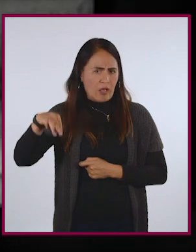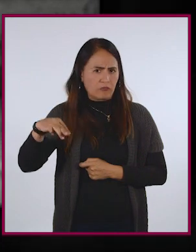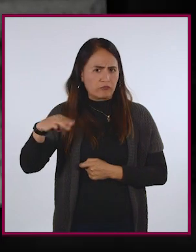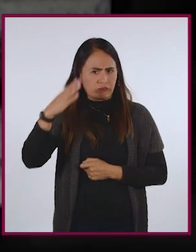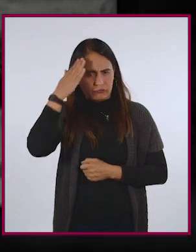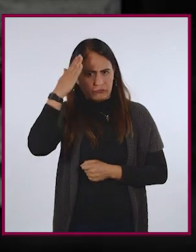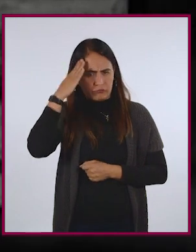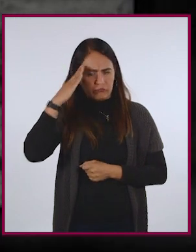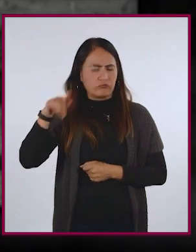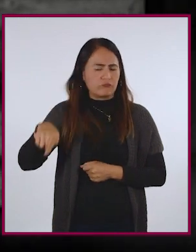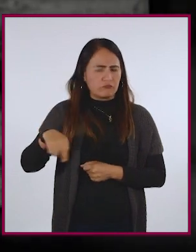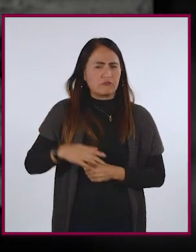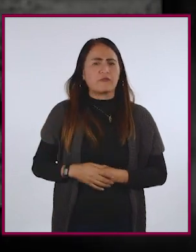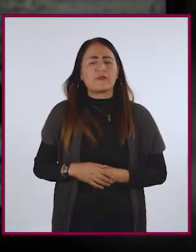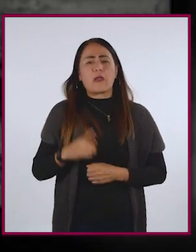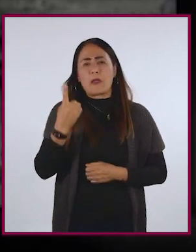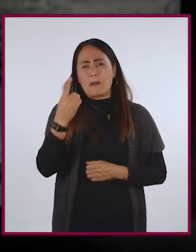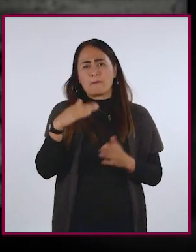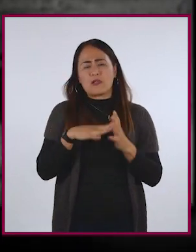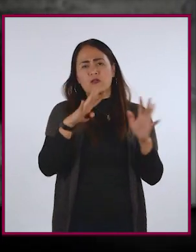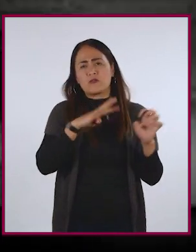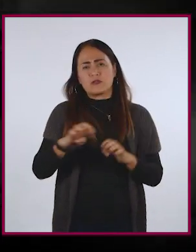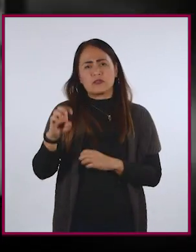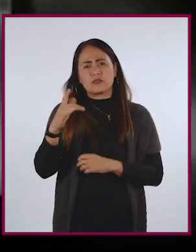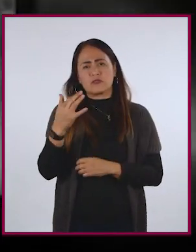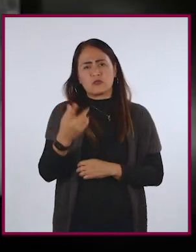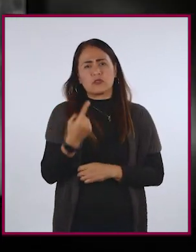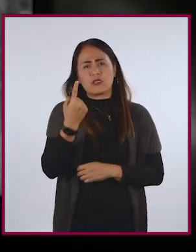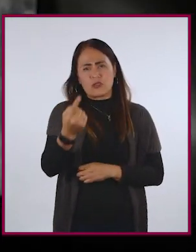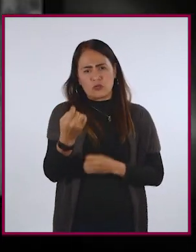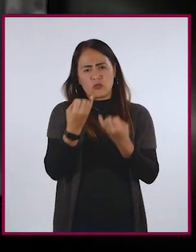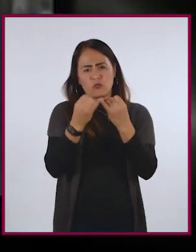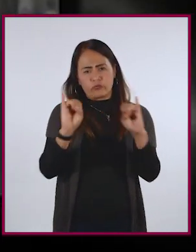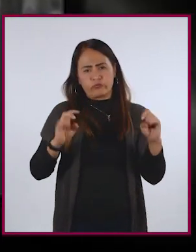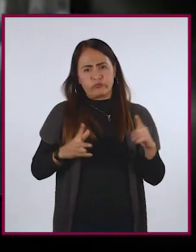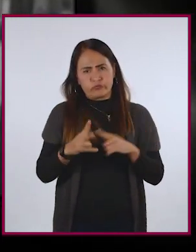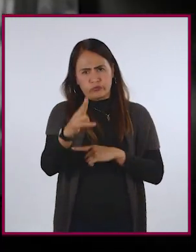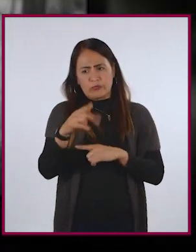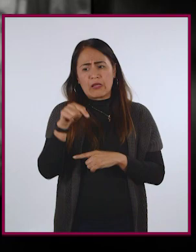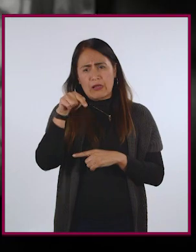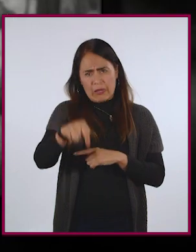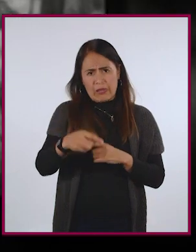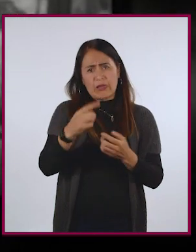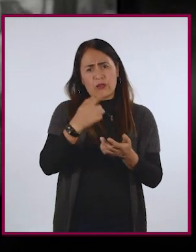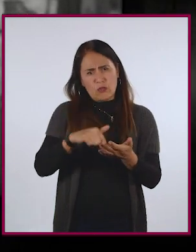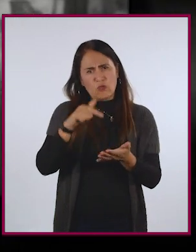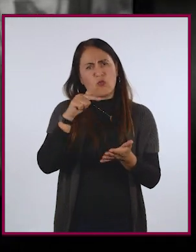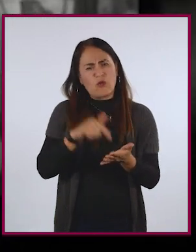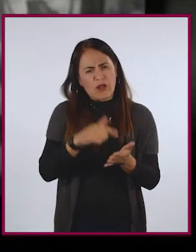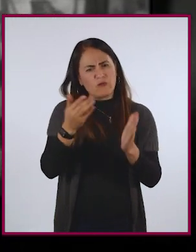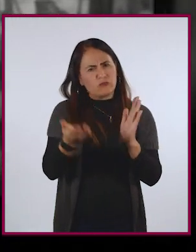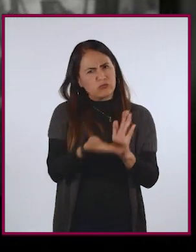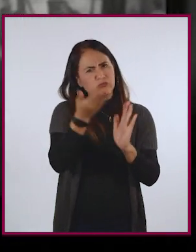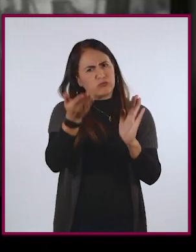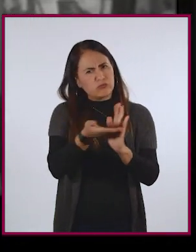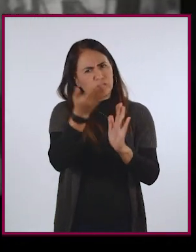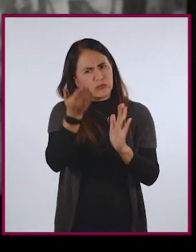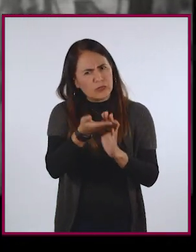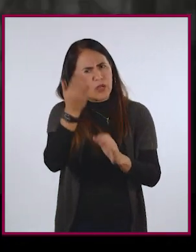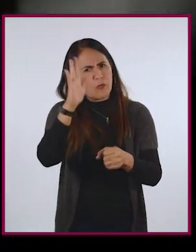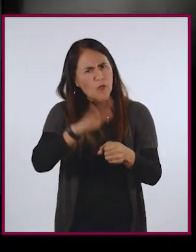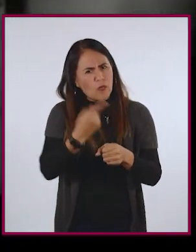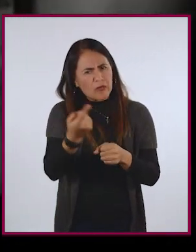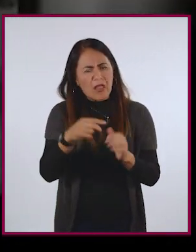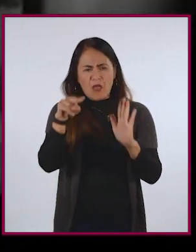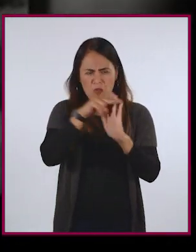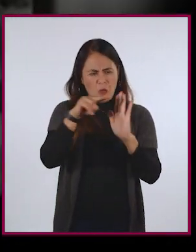México. Se inauguró en 1951. Se eligió instalar la estación en este lugar debido a que cumplía